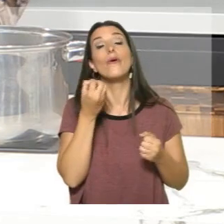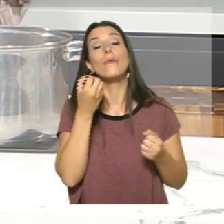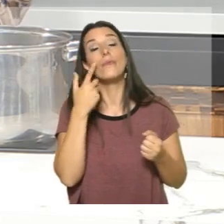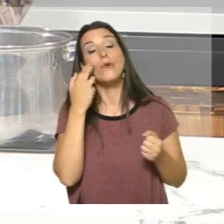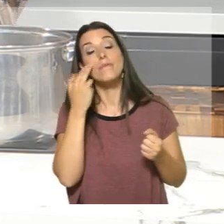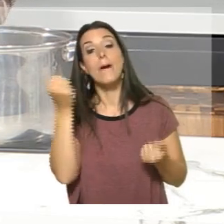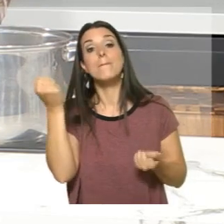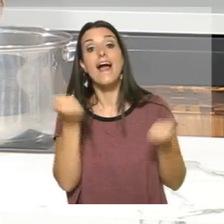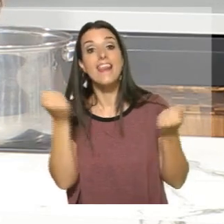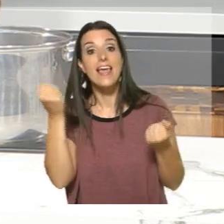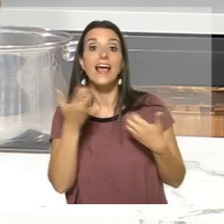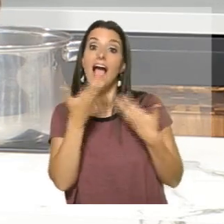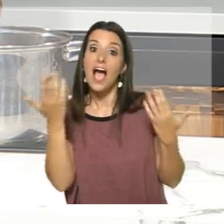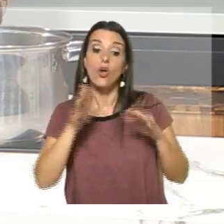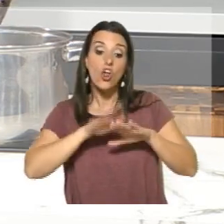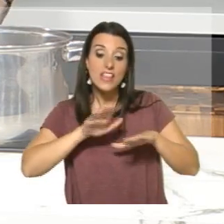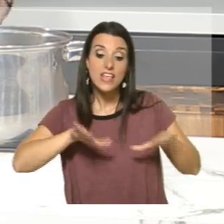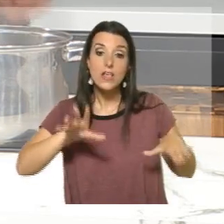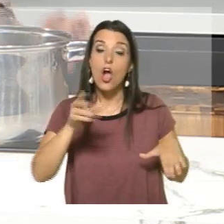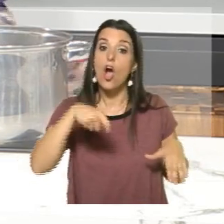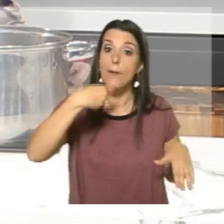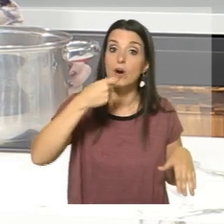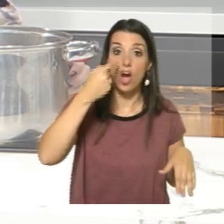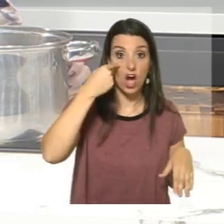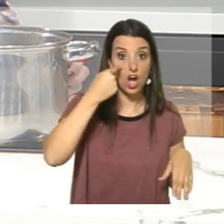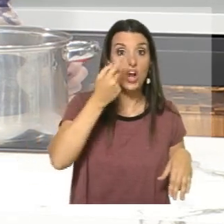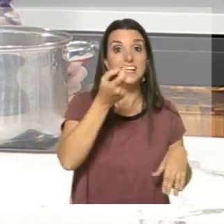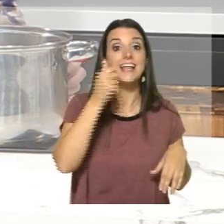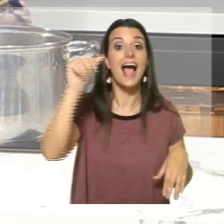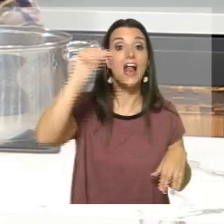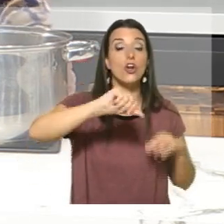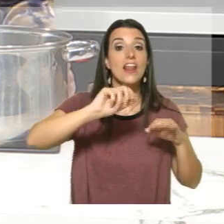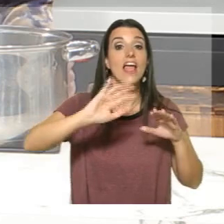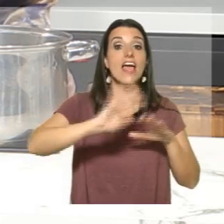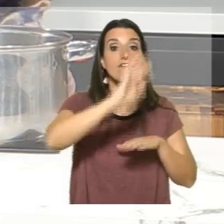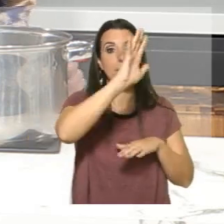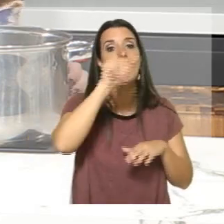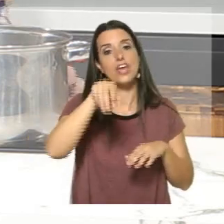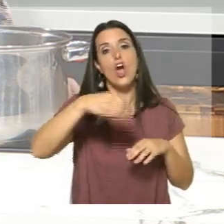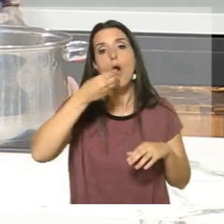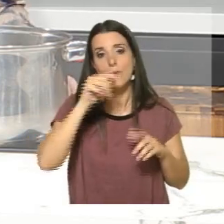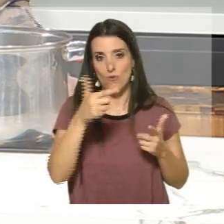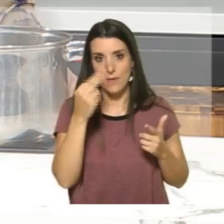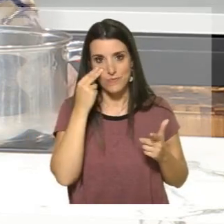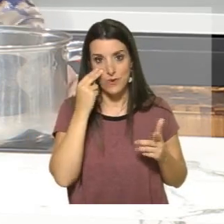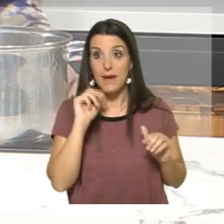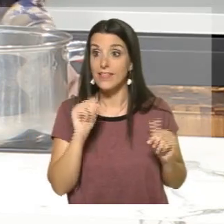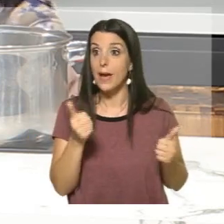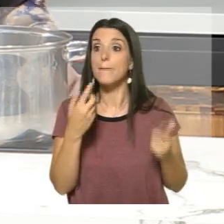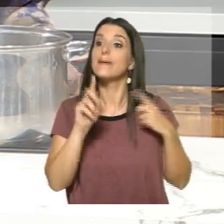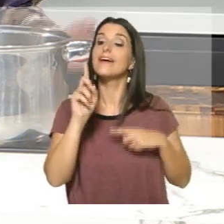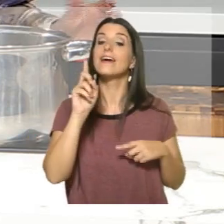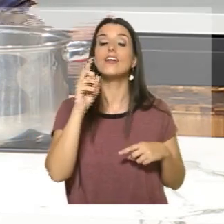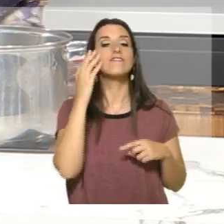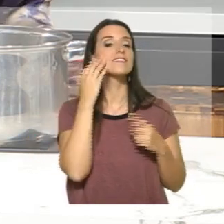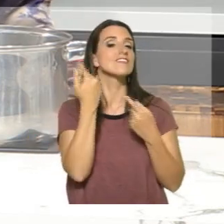tenés chiquis en tu casa, lo que fuera, bueno, ya sabes, haces que se evapore totalmente y lo puedes comer sin ningún problema. Claro que sí. Pero para saber